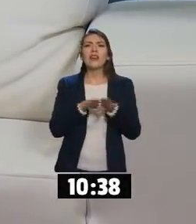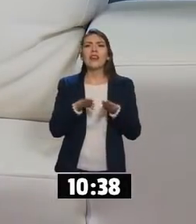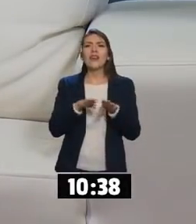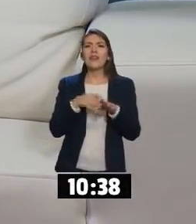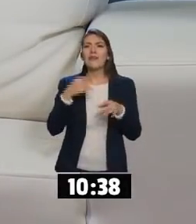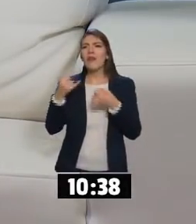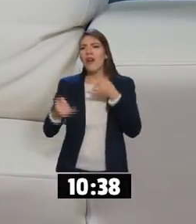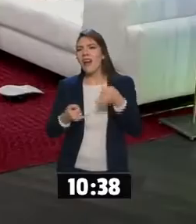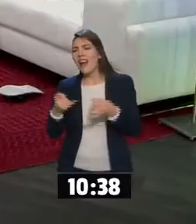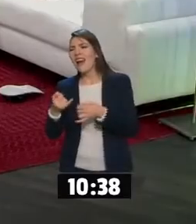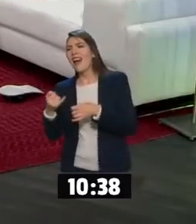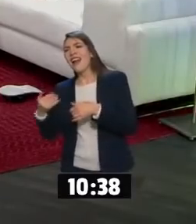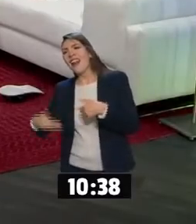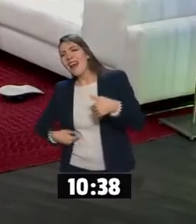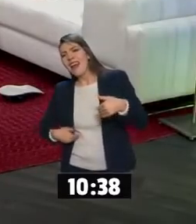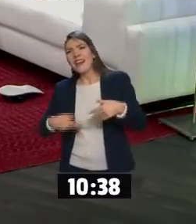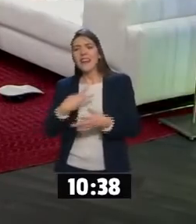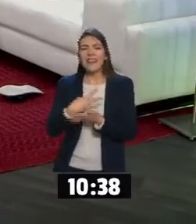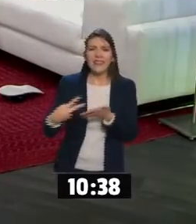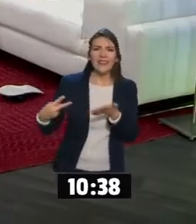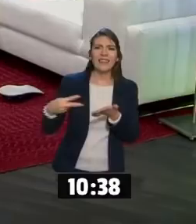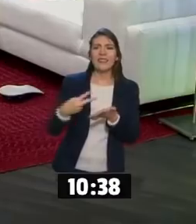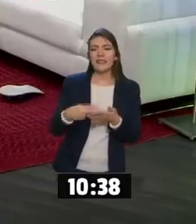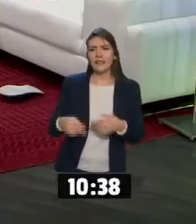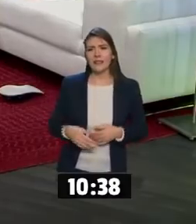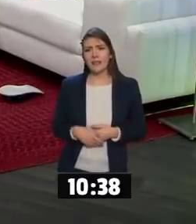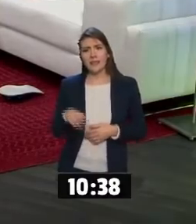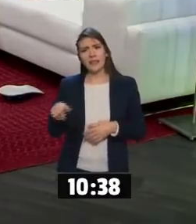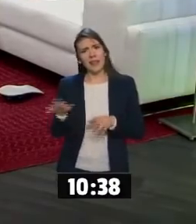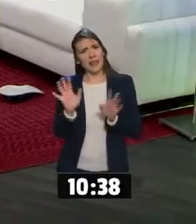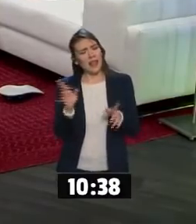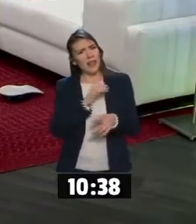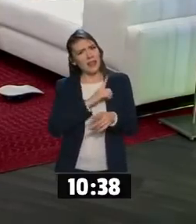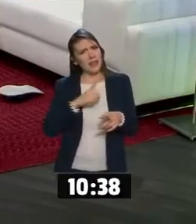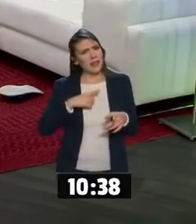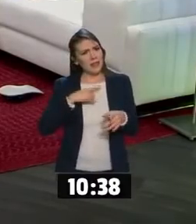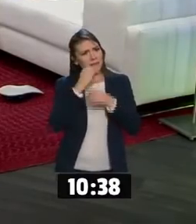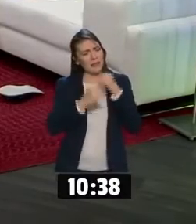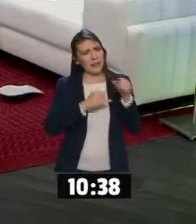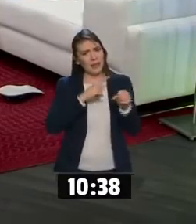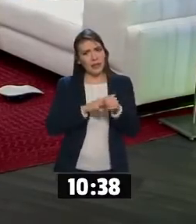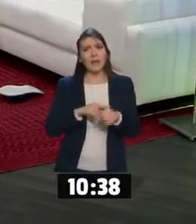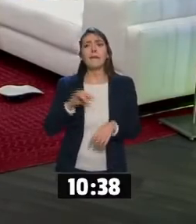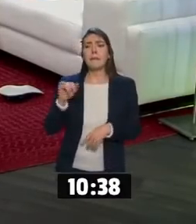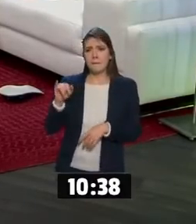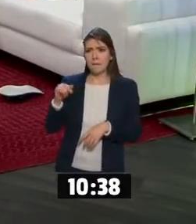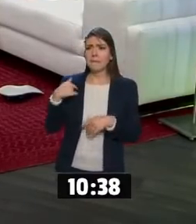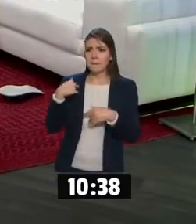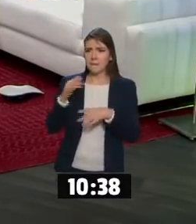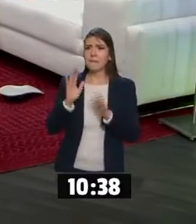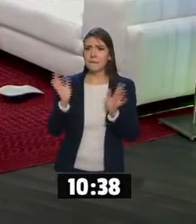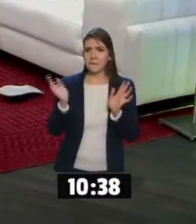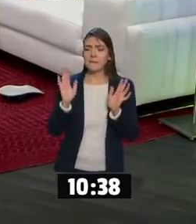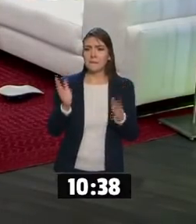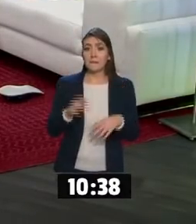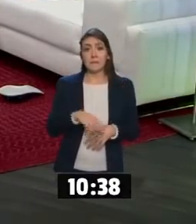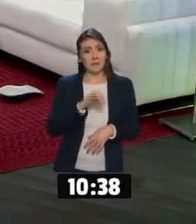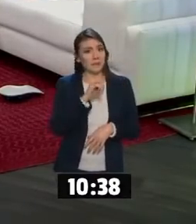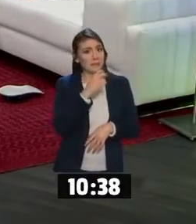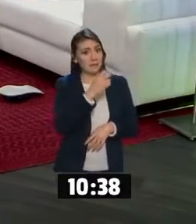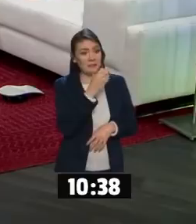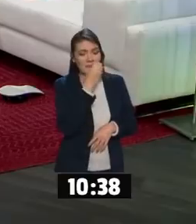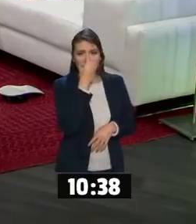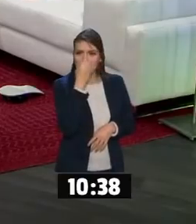obra. es que esto ya tendría que haber hecho gira internacional. Hemos ¿No entraron hecho al varias giras concurso de internacionales, Shakespeare? Sí, es que esto está